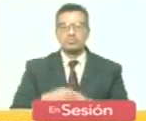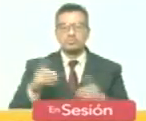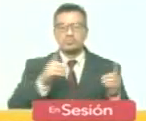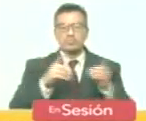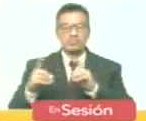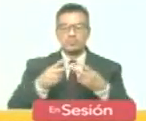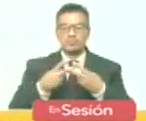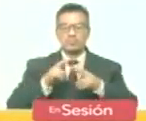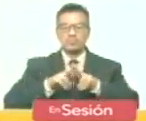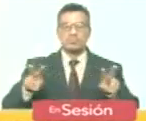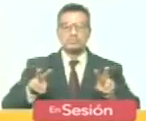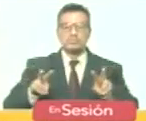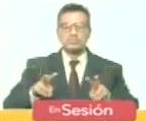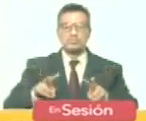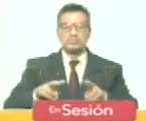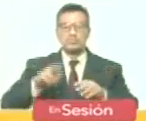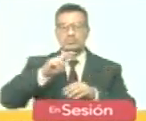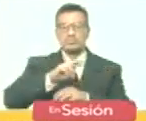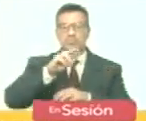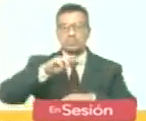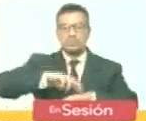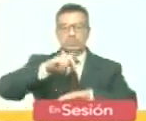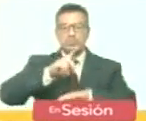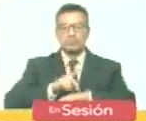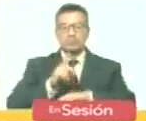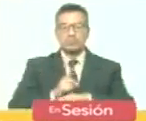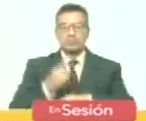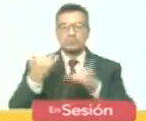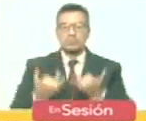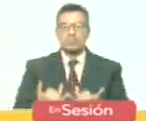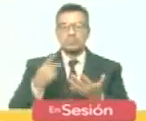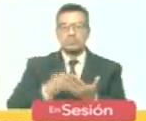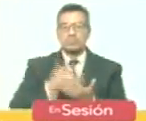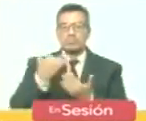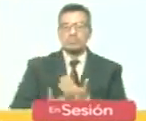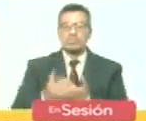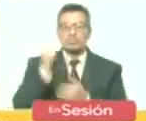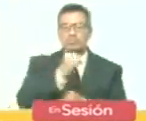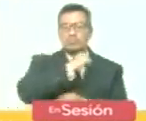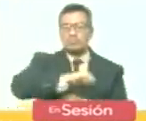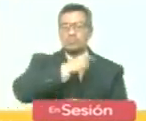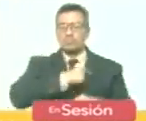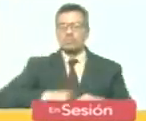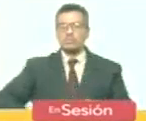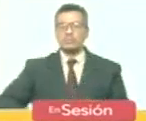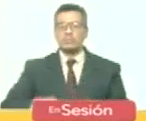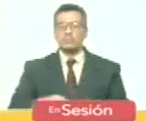paz en República Dominicana, cuando ya estaba planificando el asesinato del presidente?